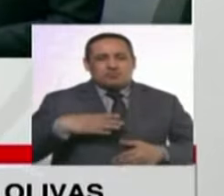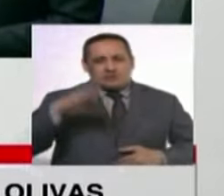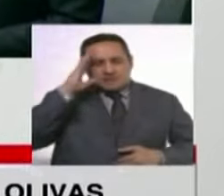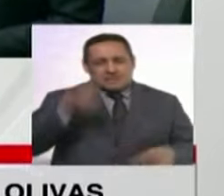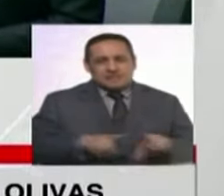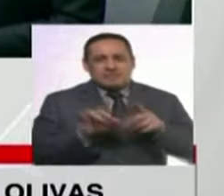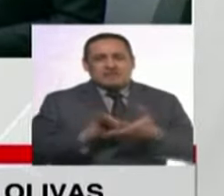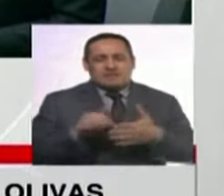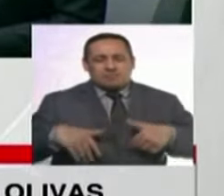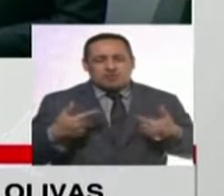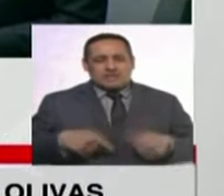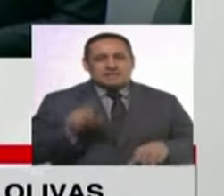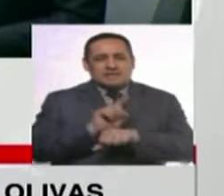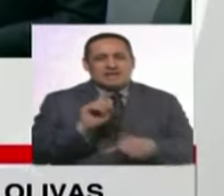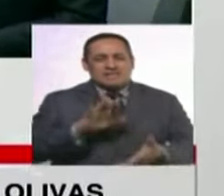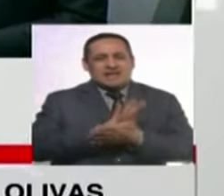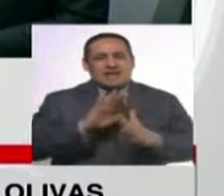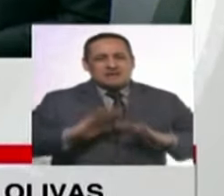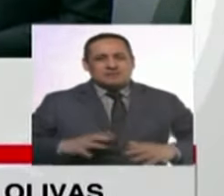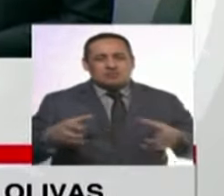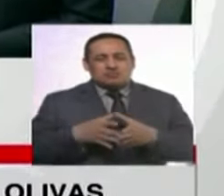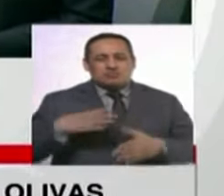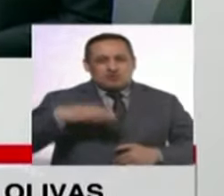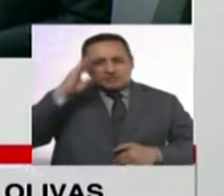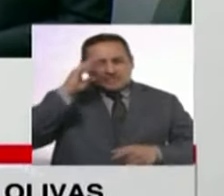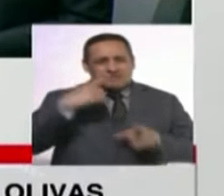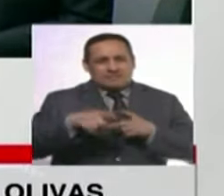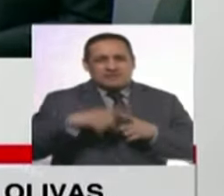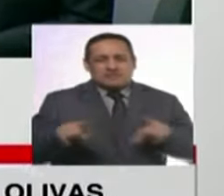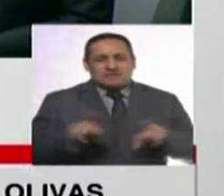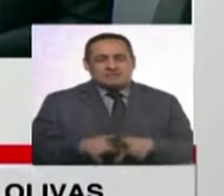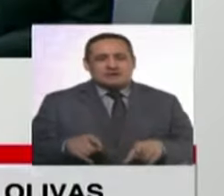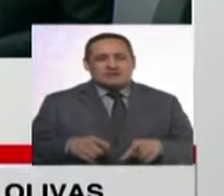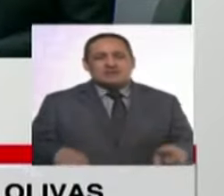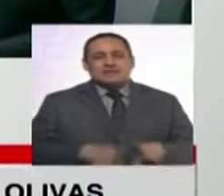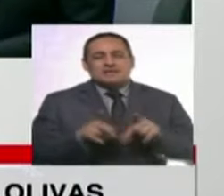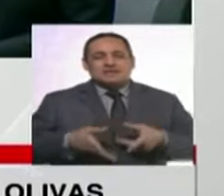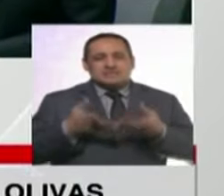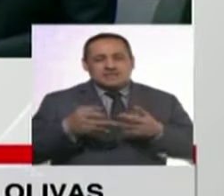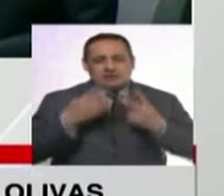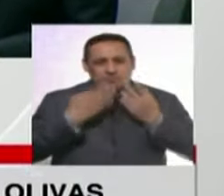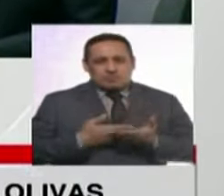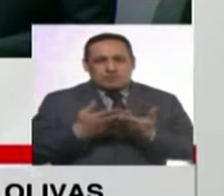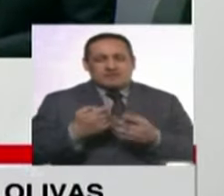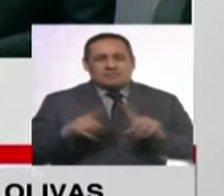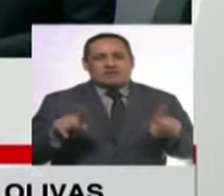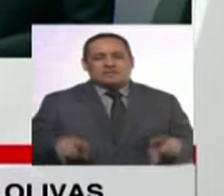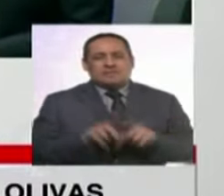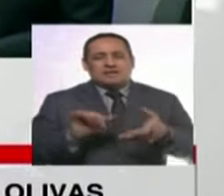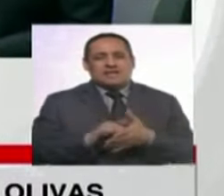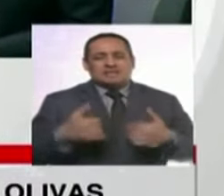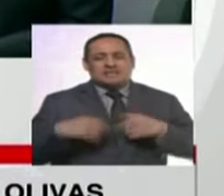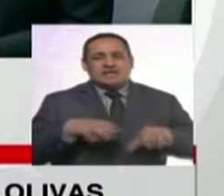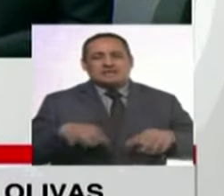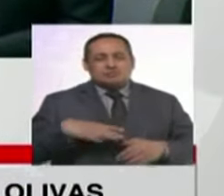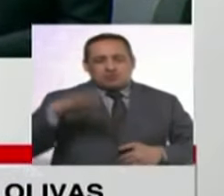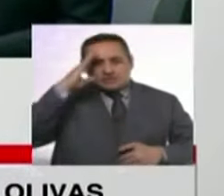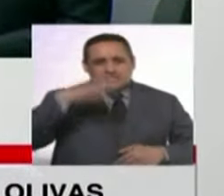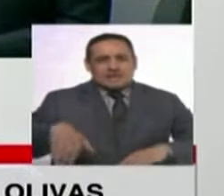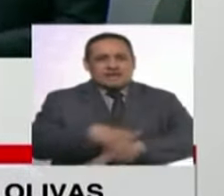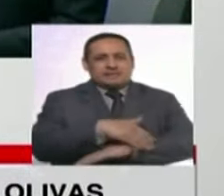que pueden enseñar tranquilamente a la policía a los subalternos a los cadetes y darle una perspectiva distinta de lo que tiene que ser un policía en la